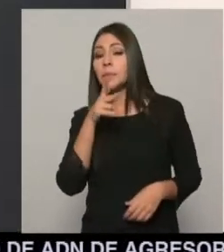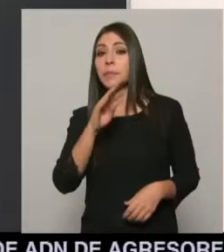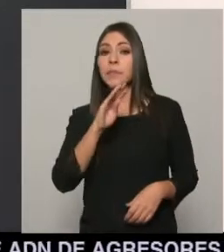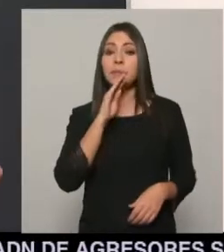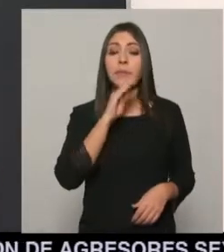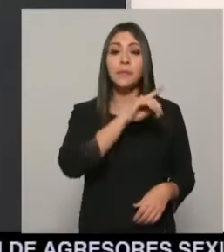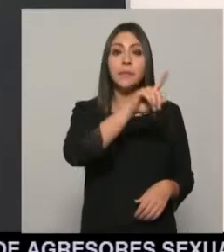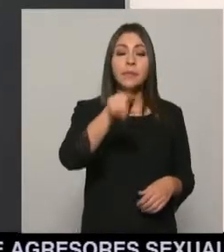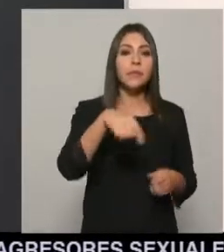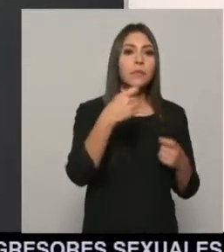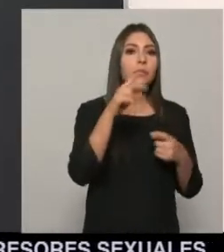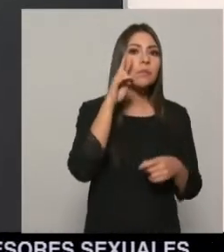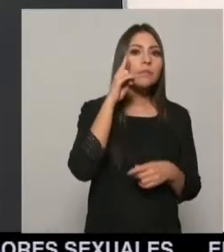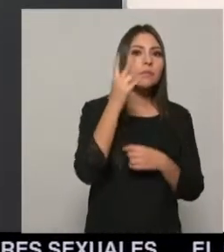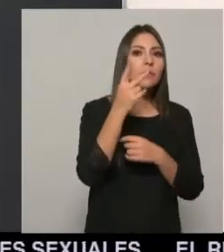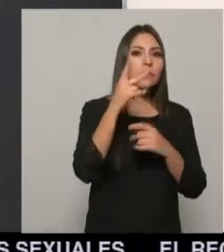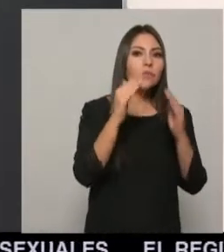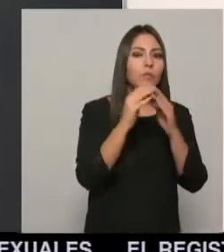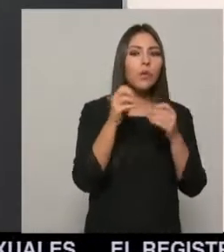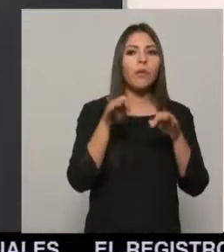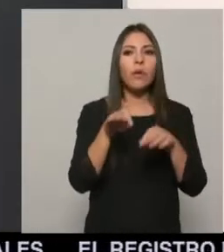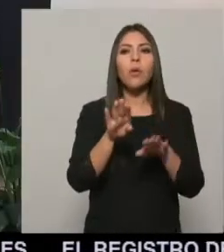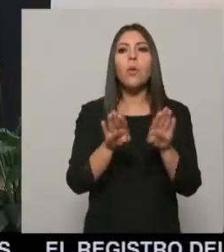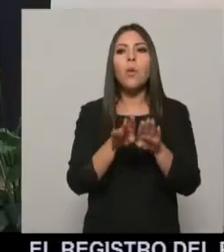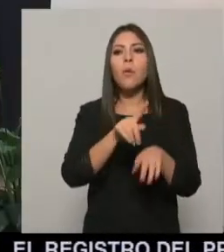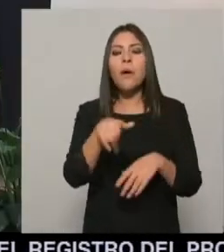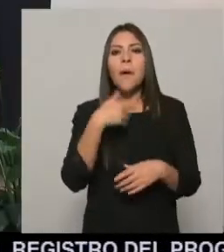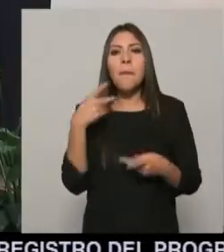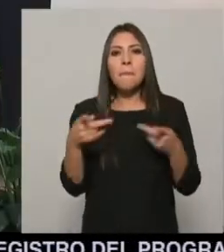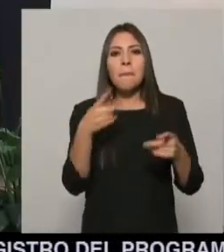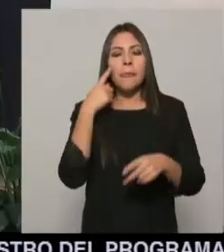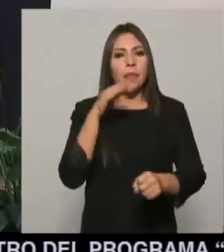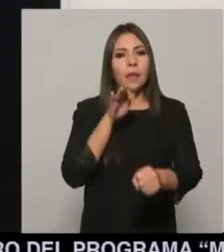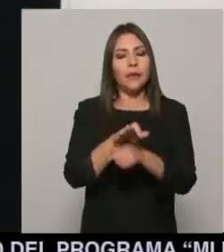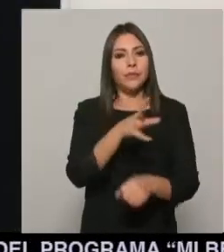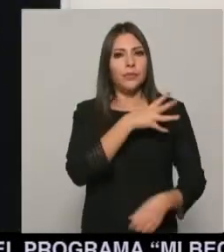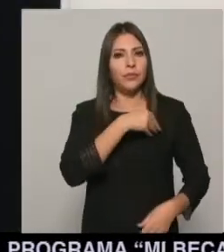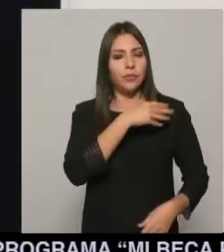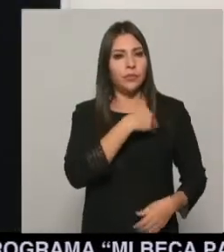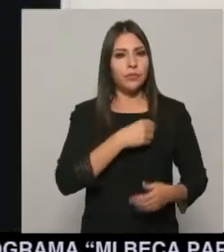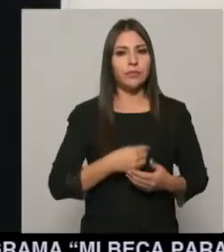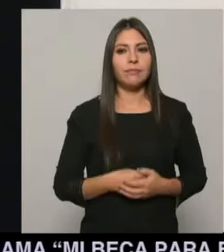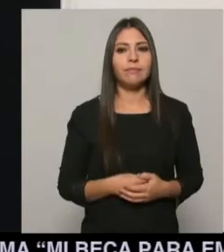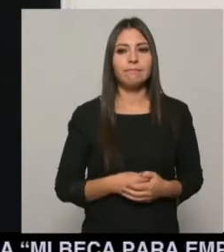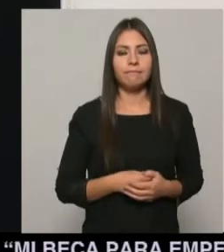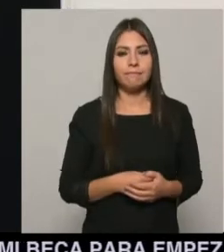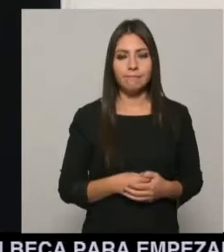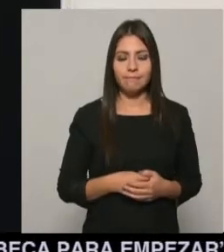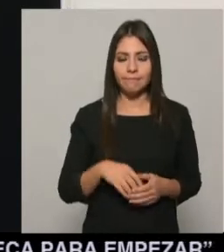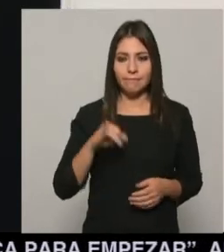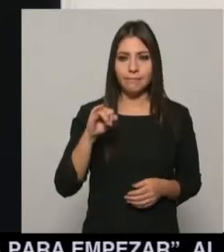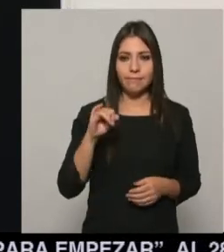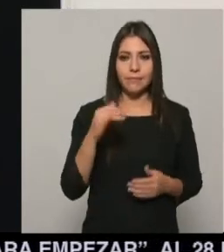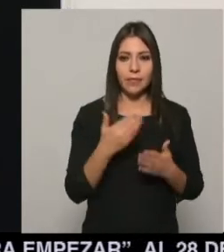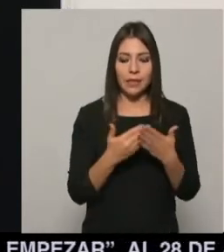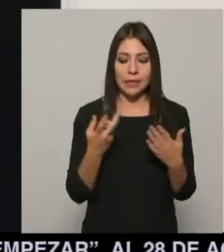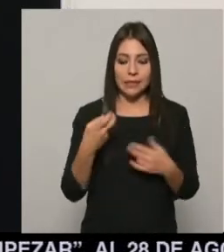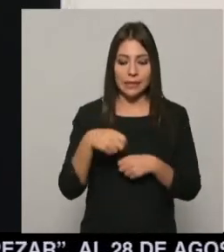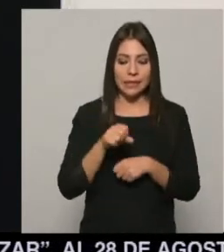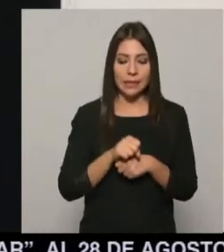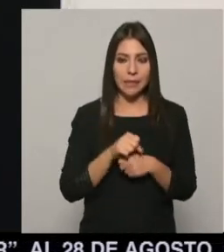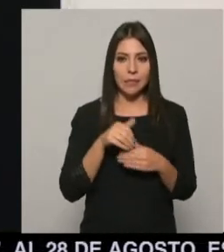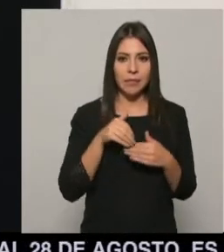y ellos están interesados en saber de qué modo proteger a sus hijos. Claro, precisamente esta semana regresaron los chiquitos a